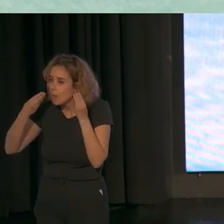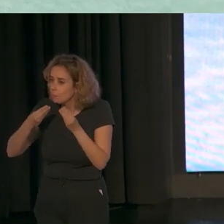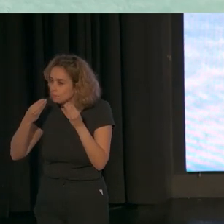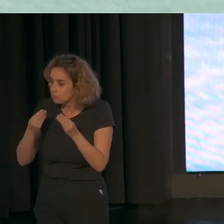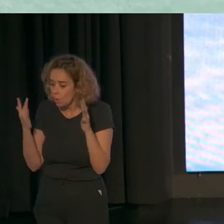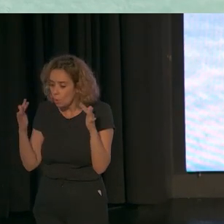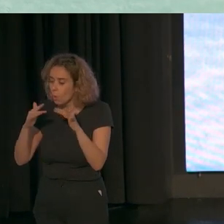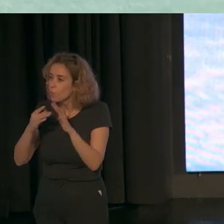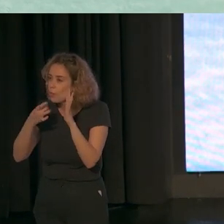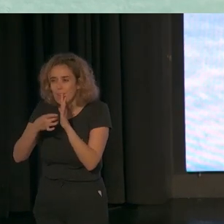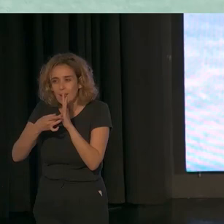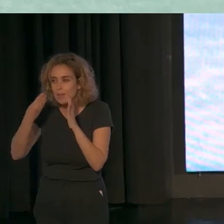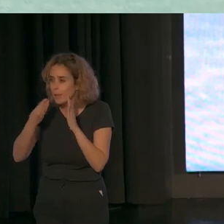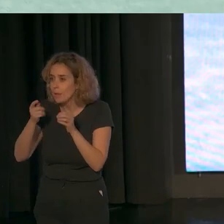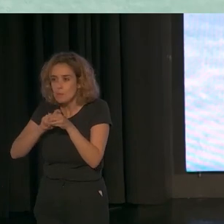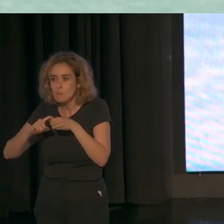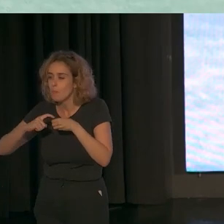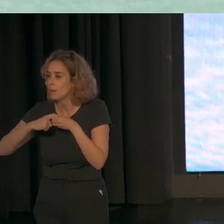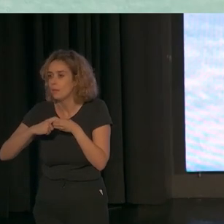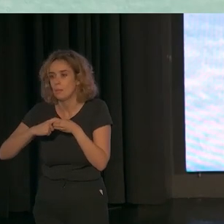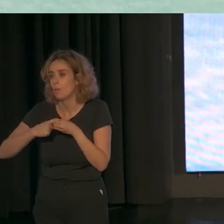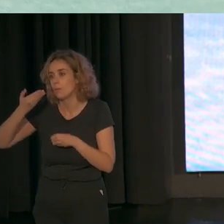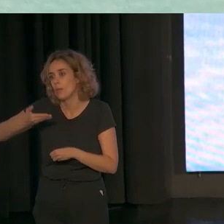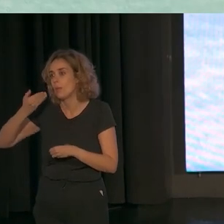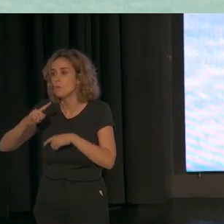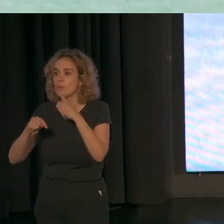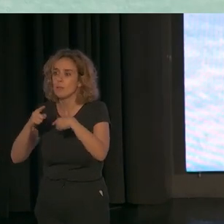con alta participación de la familia